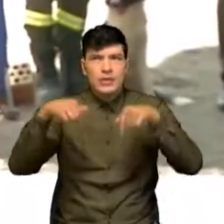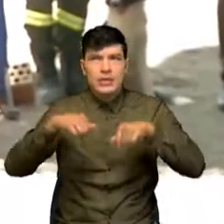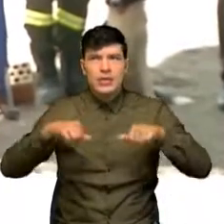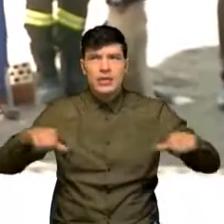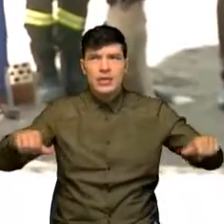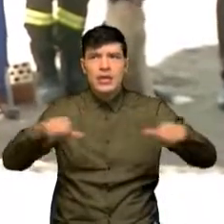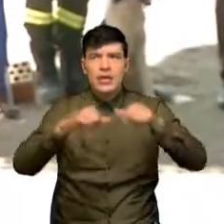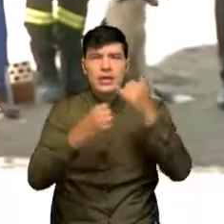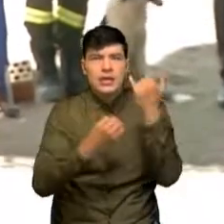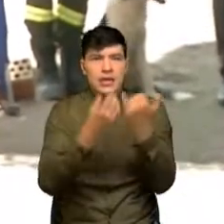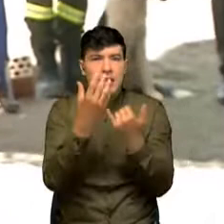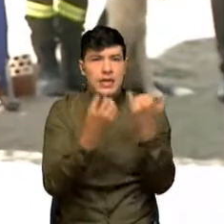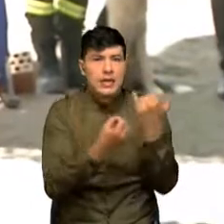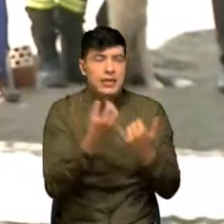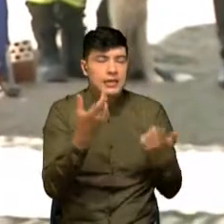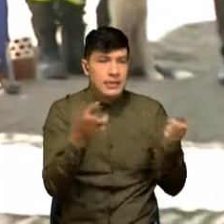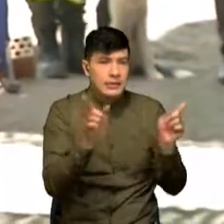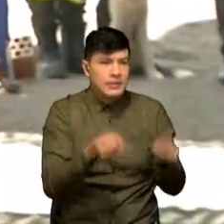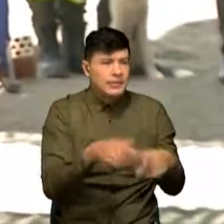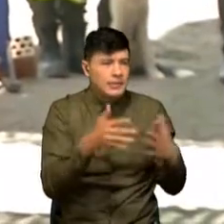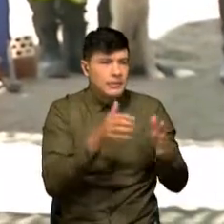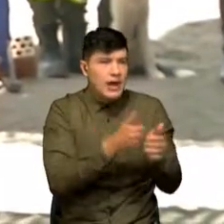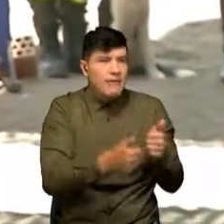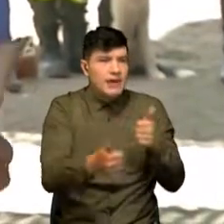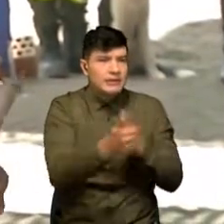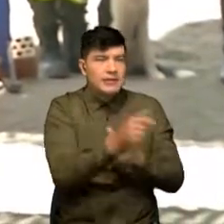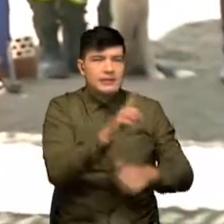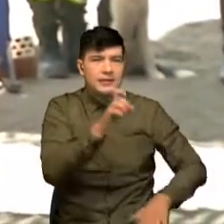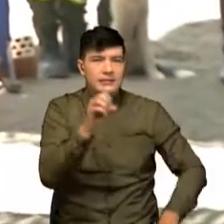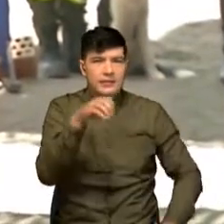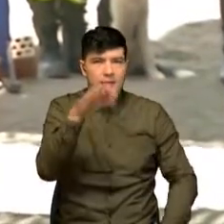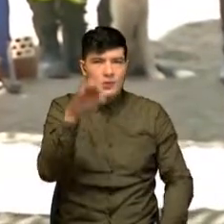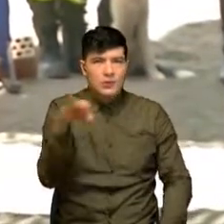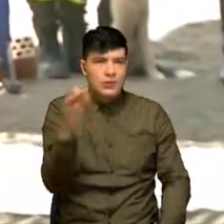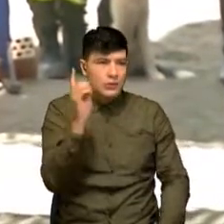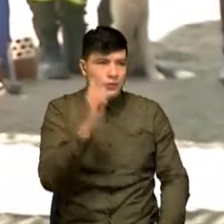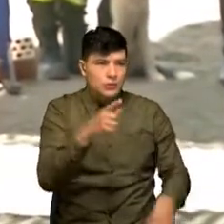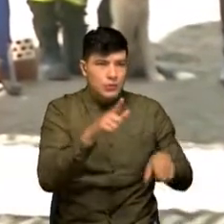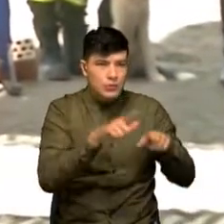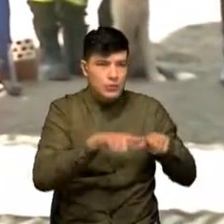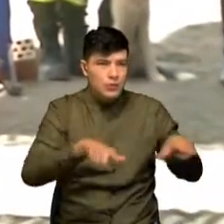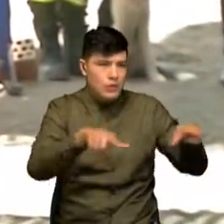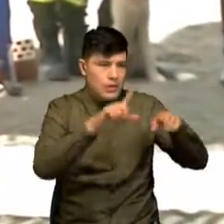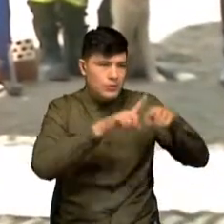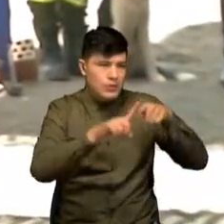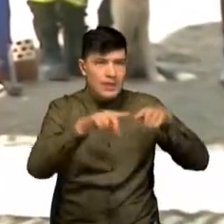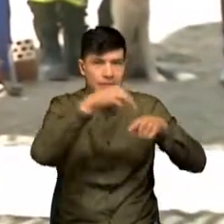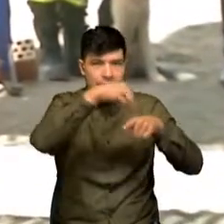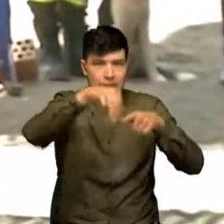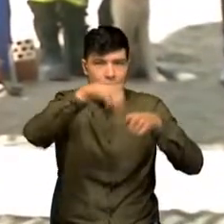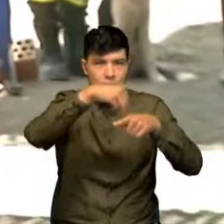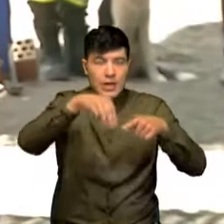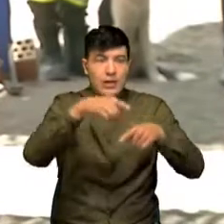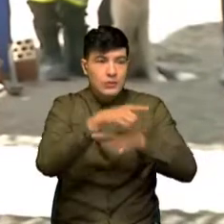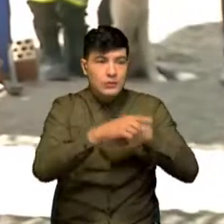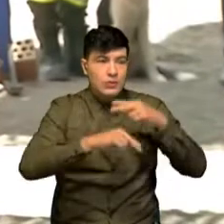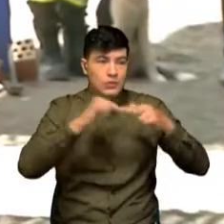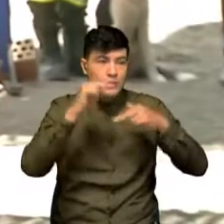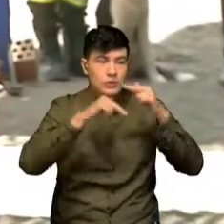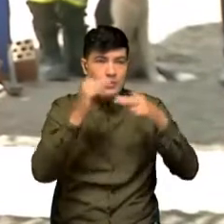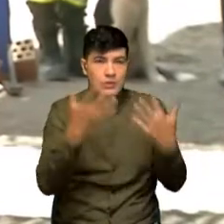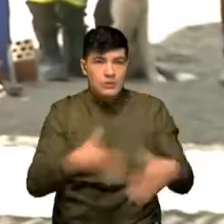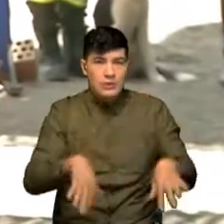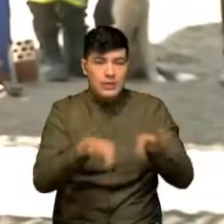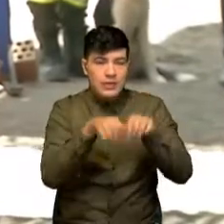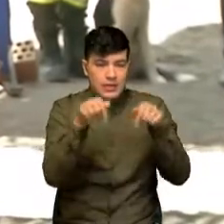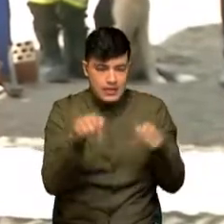industrial. También estamos ya en sobre un 60% de avance de lo que es el portal de Metrolínea, otra obra muy importante y emblemática de